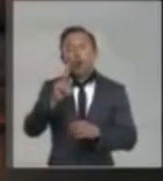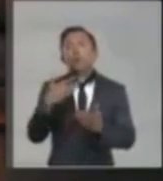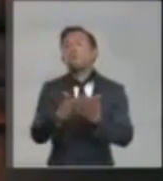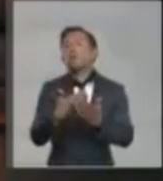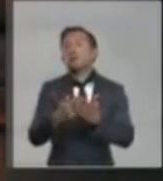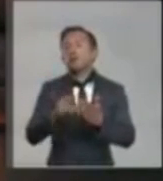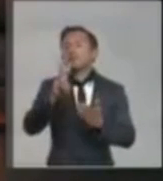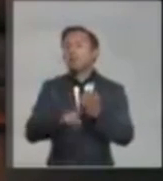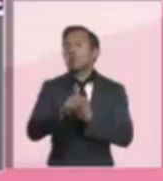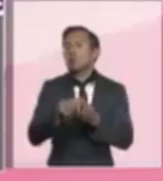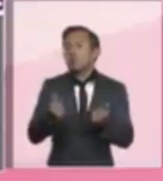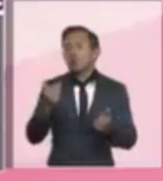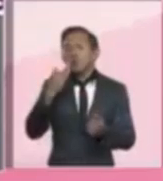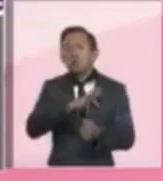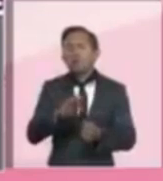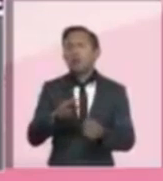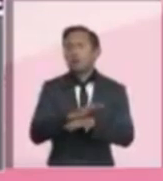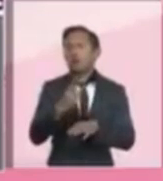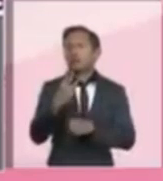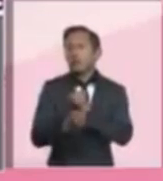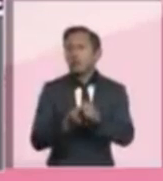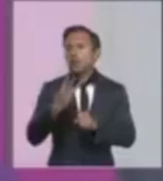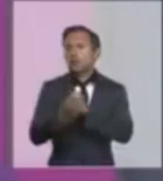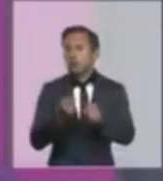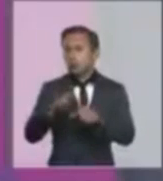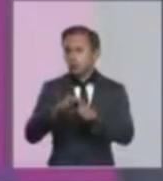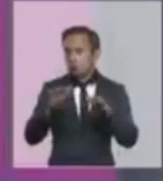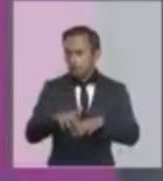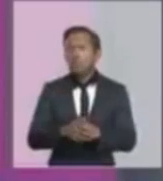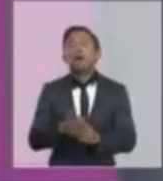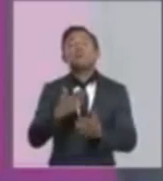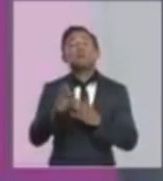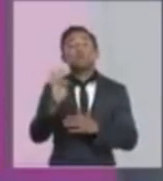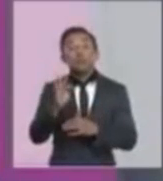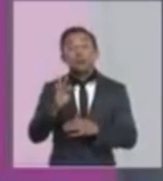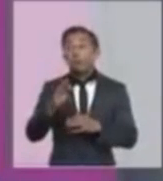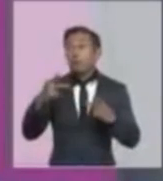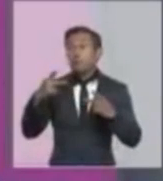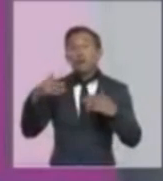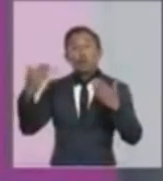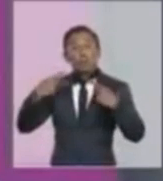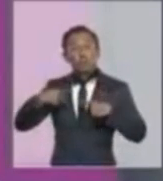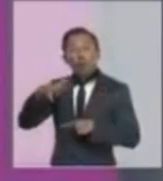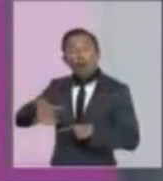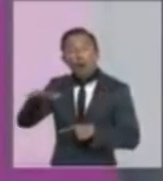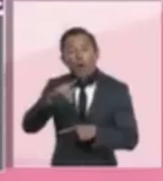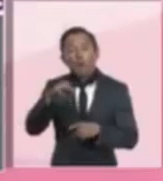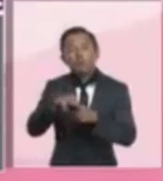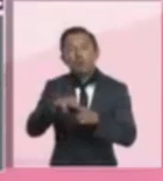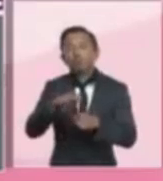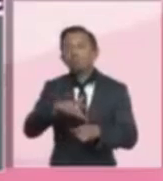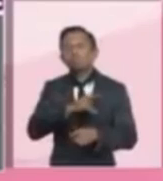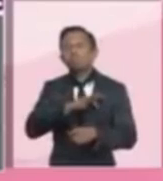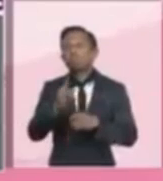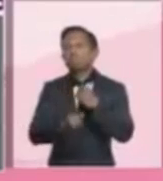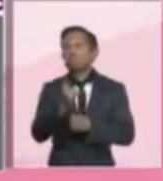Cada tres años tenemos elecciones. Ustedes se tendrían que hacer cargo del desencanto de la democracia. ¿Cuál es la responsabilidad de ustedes? Por supuesto